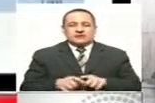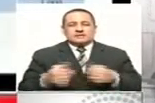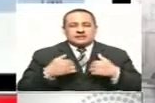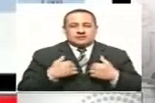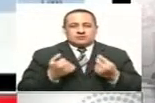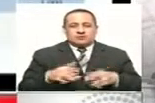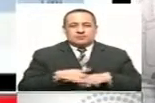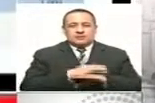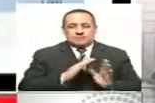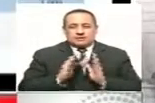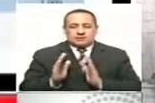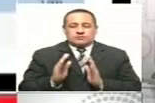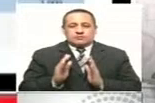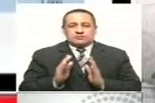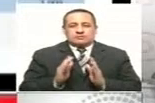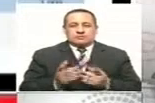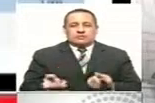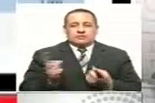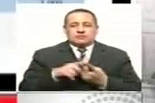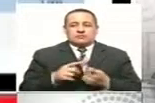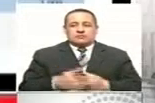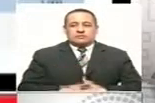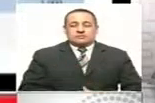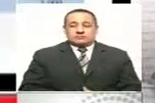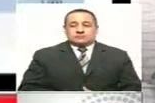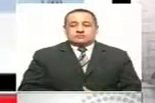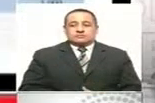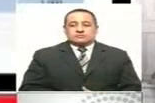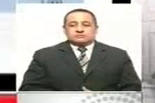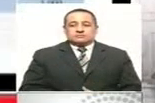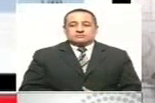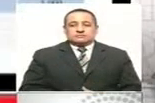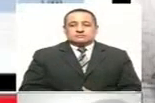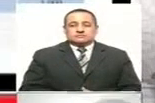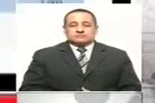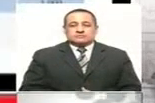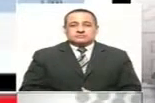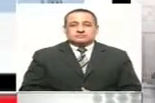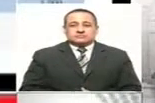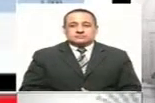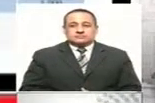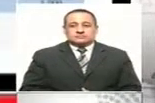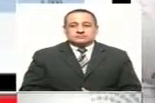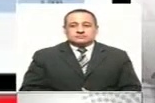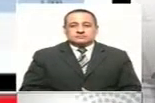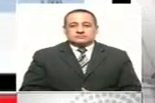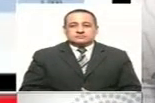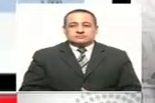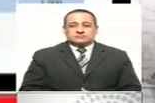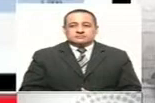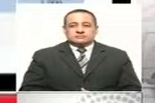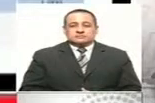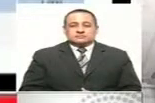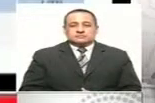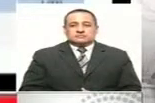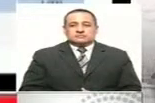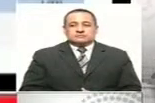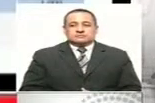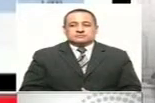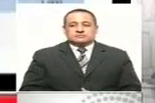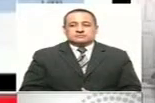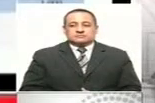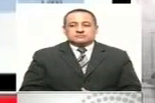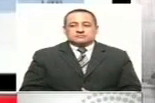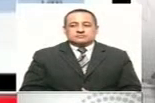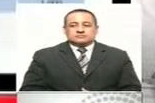tenemos planificado, ¿no? Sí, tengo tú el servicio. No.